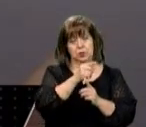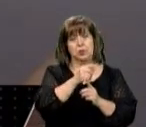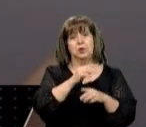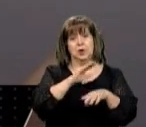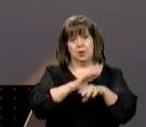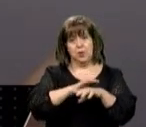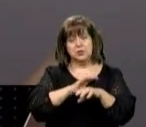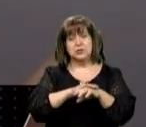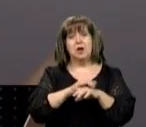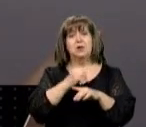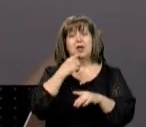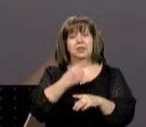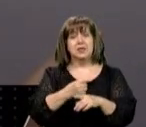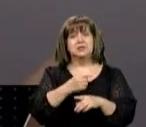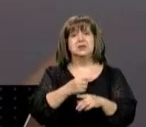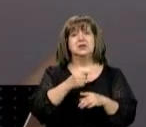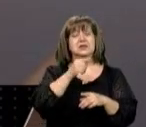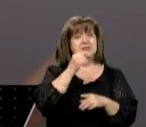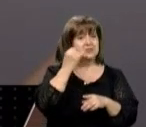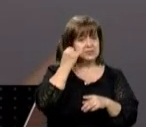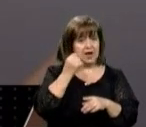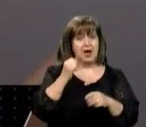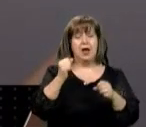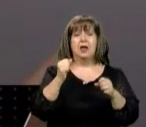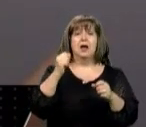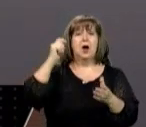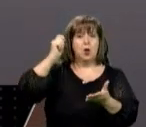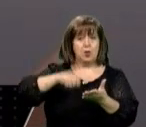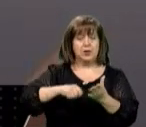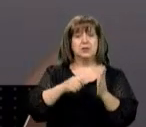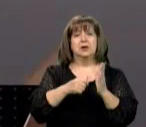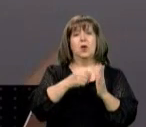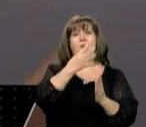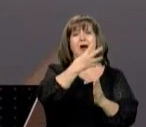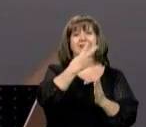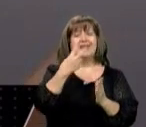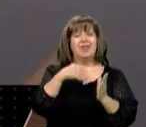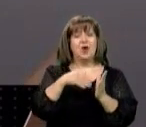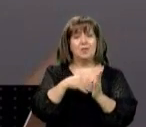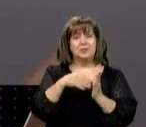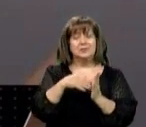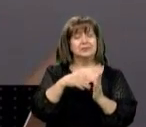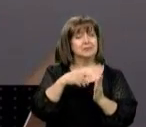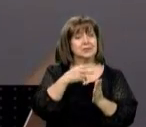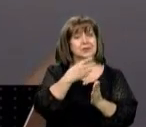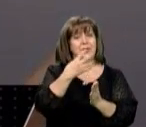Pinabaría Corbalán. Imponer a Francisco Benjamín Pinabaría Corbalán, DNI